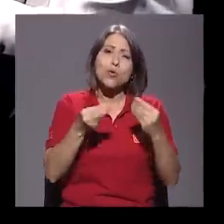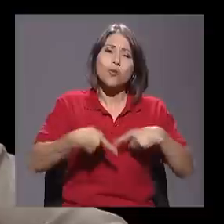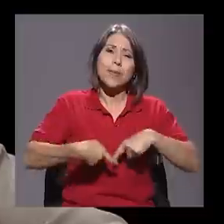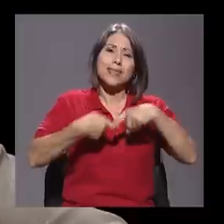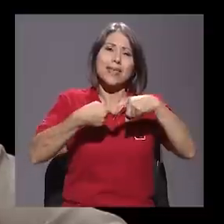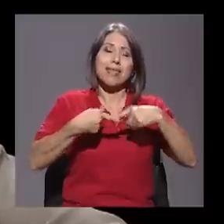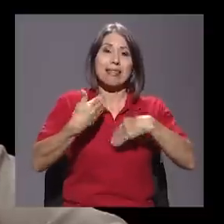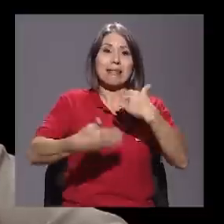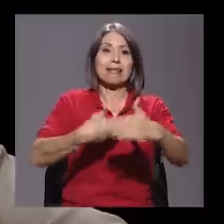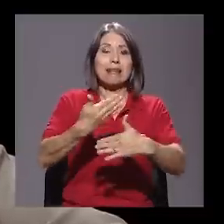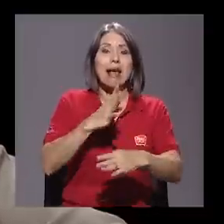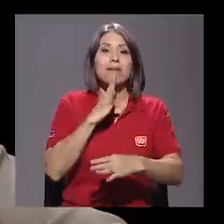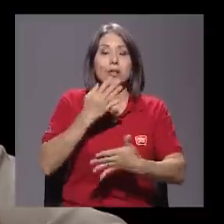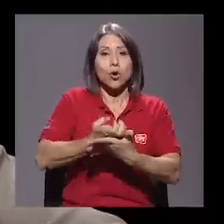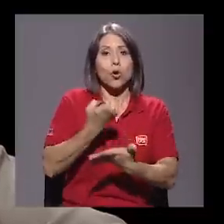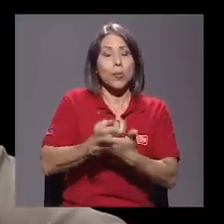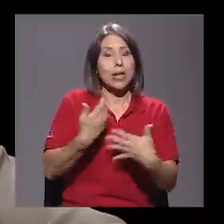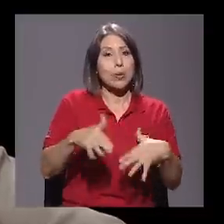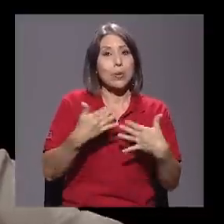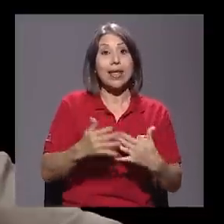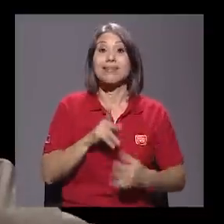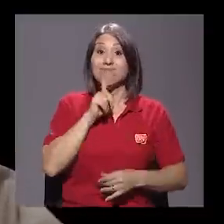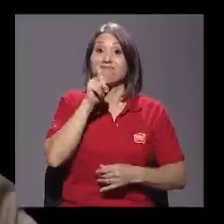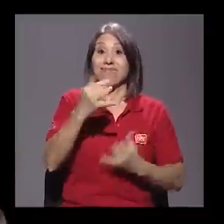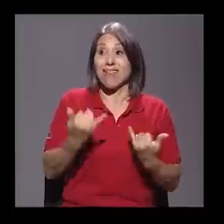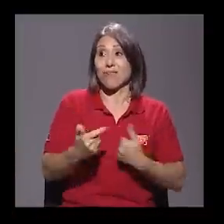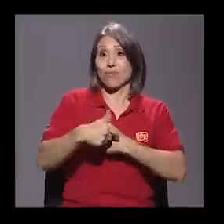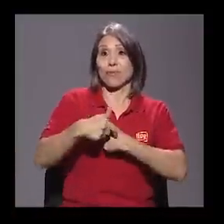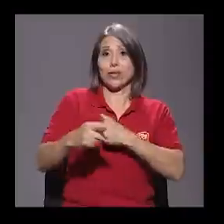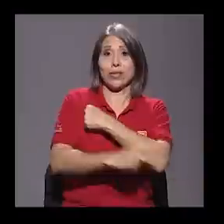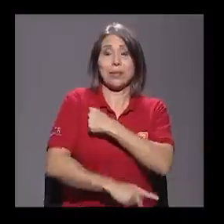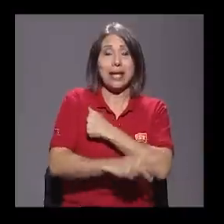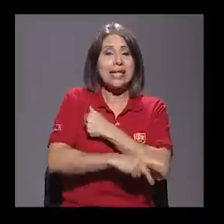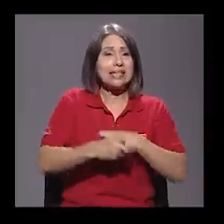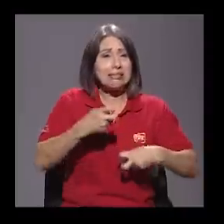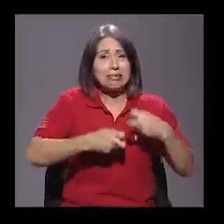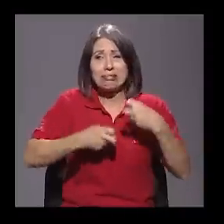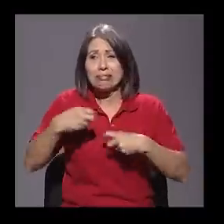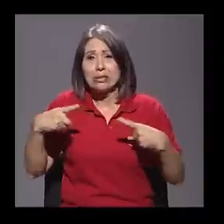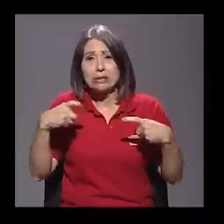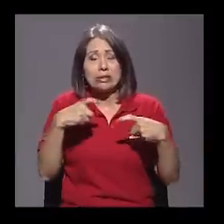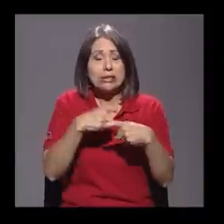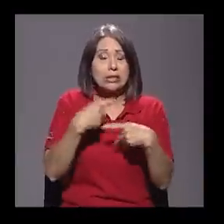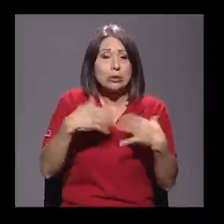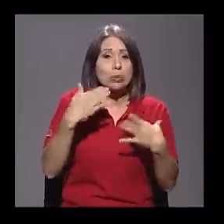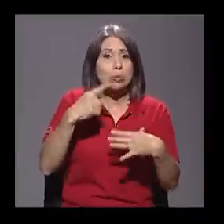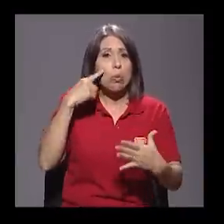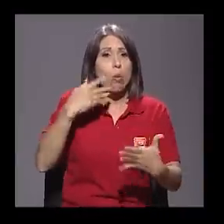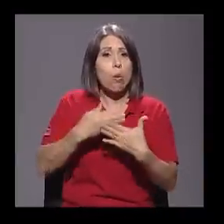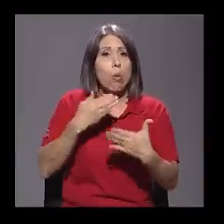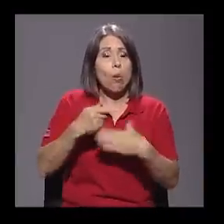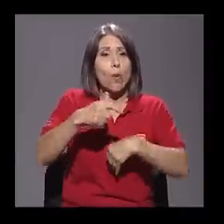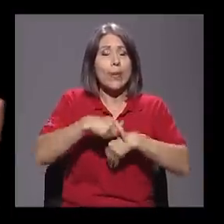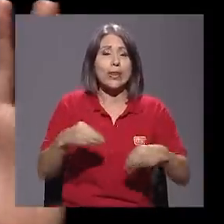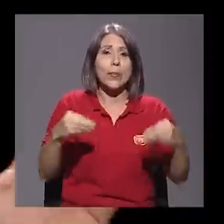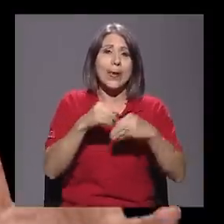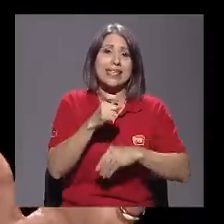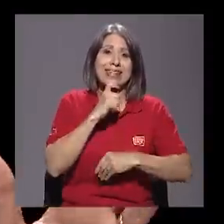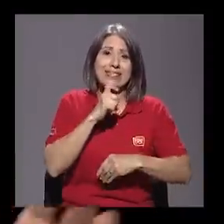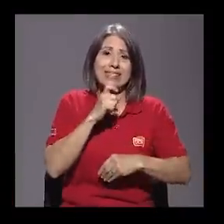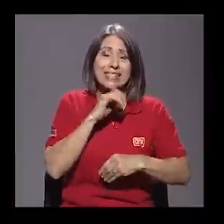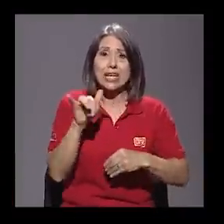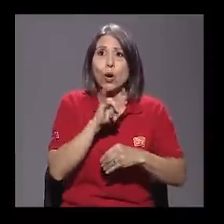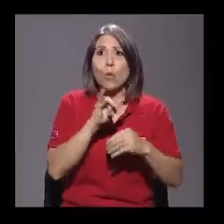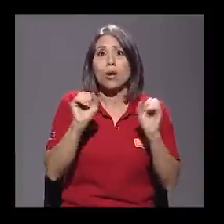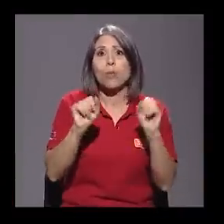refrescante. Efectivamente, estamos en un momento país en que la crisis apunta al momento más difícil y podríamos llamarlo casi como el